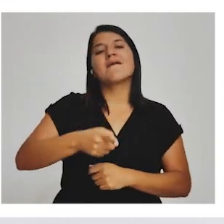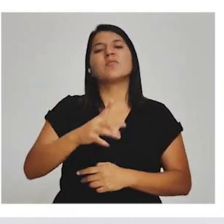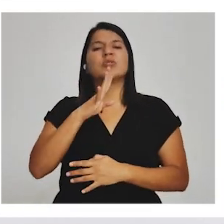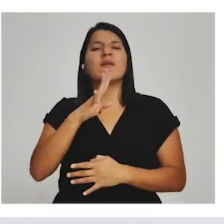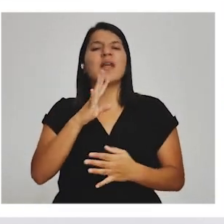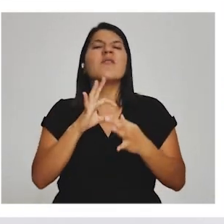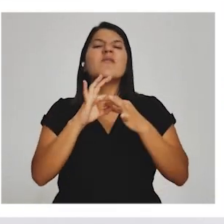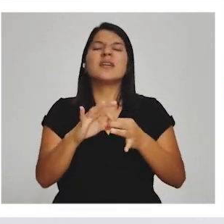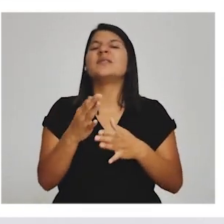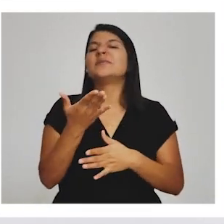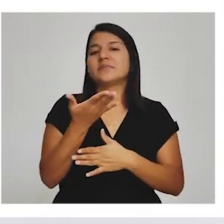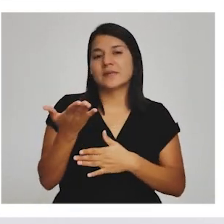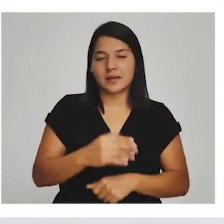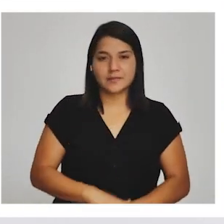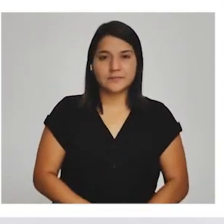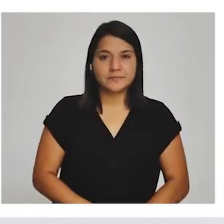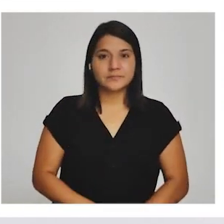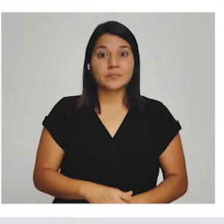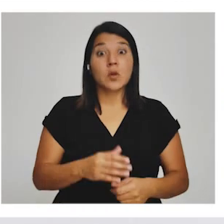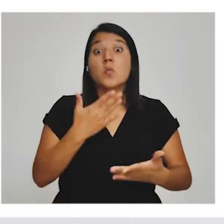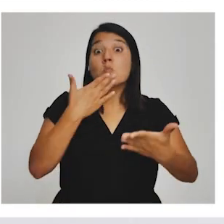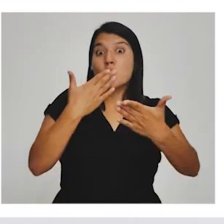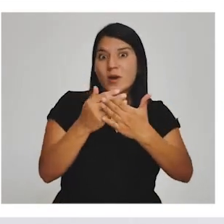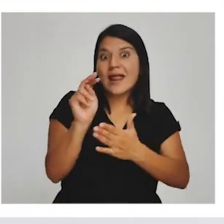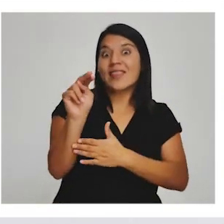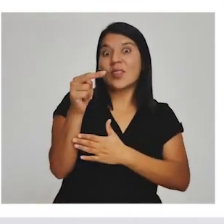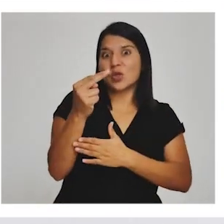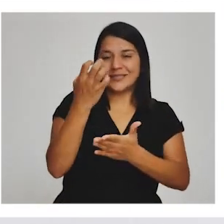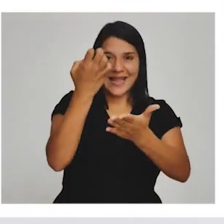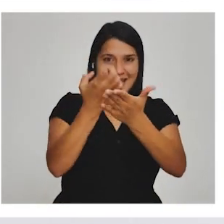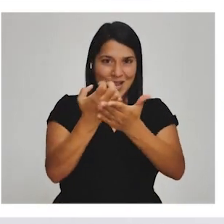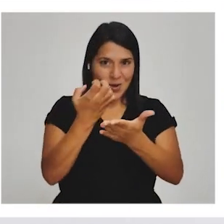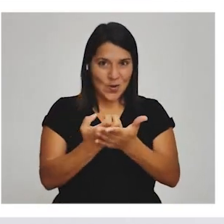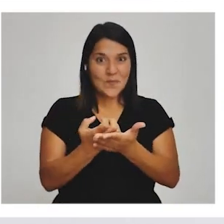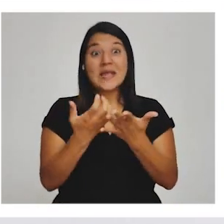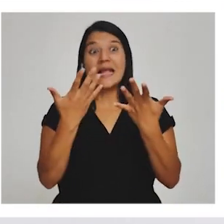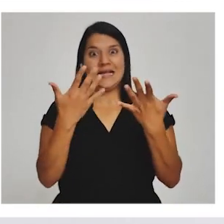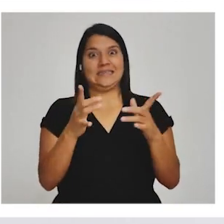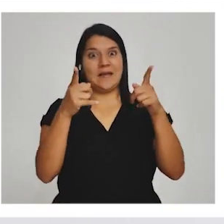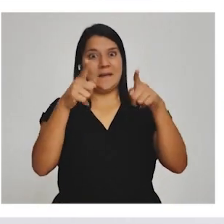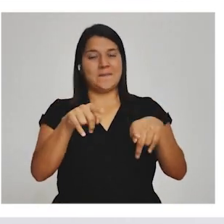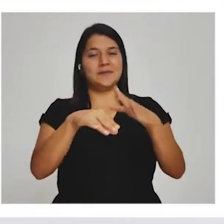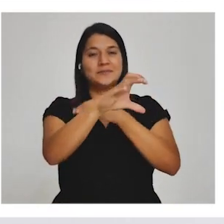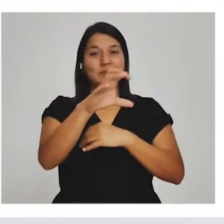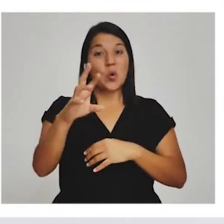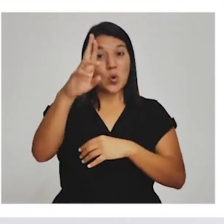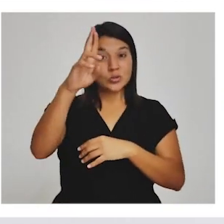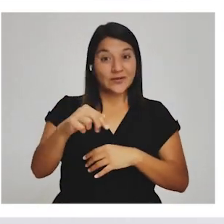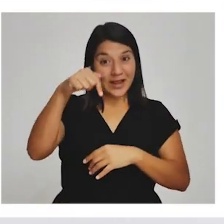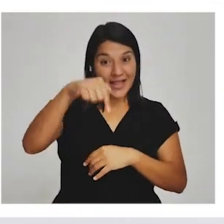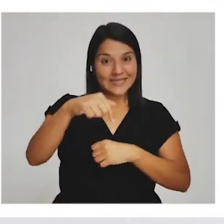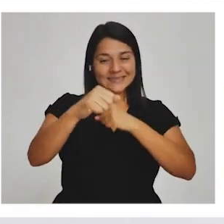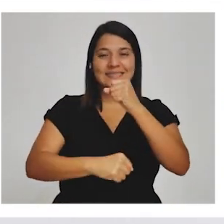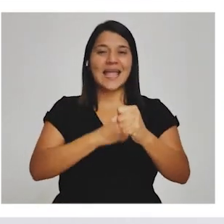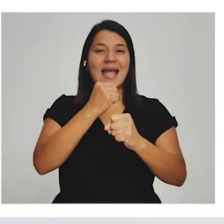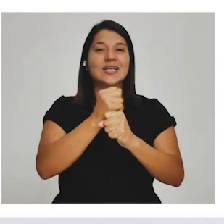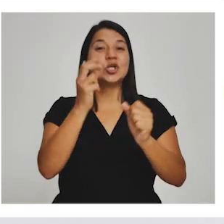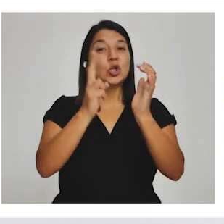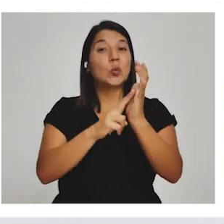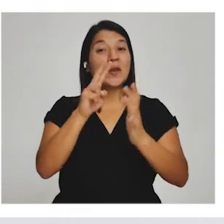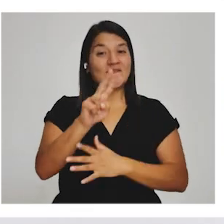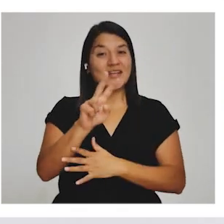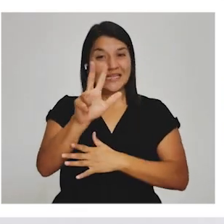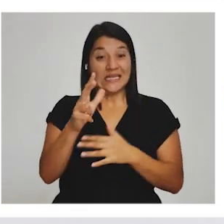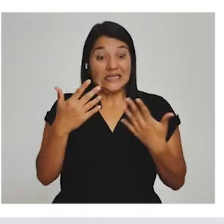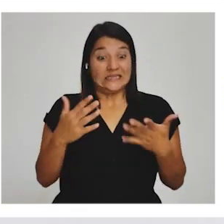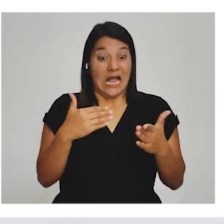sobre muchas buenas noticias económicas que le han sucedido al país en este 2023 que estamos ya por terminar,